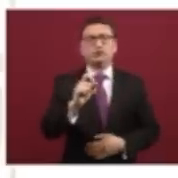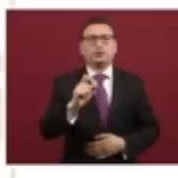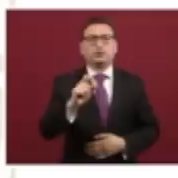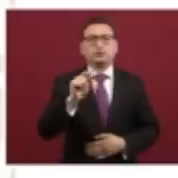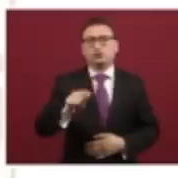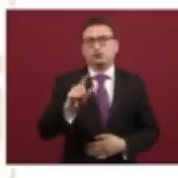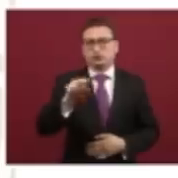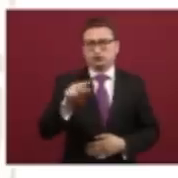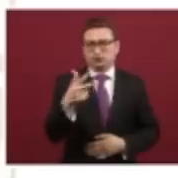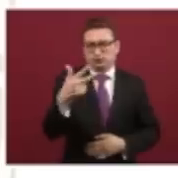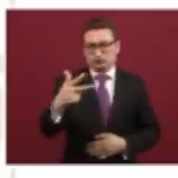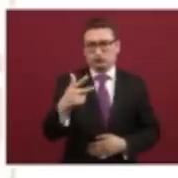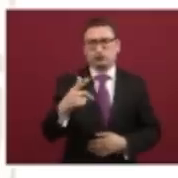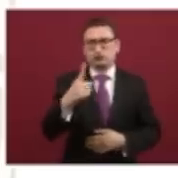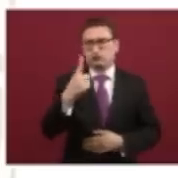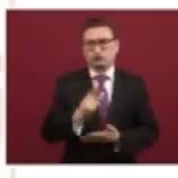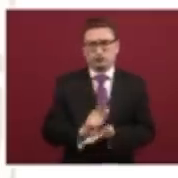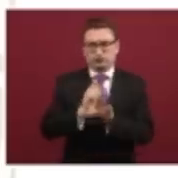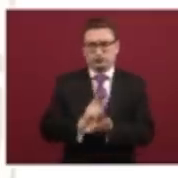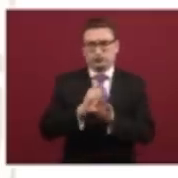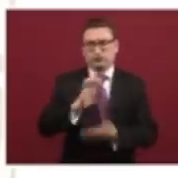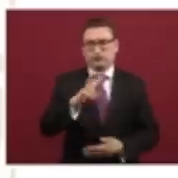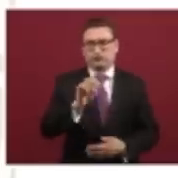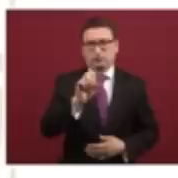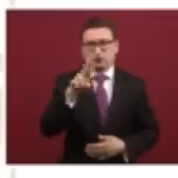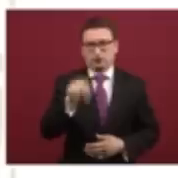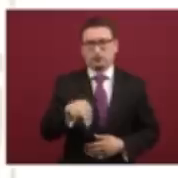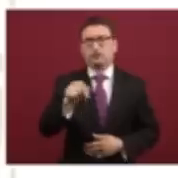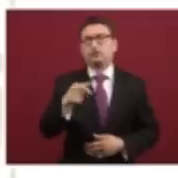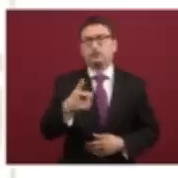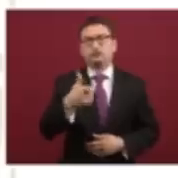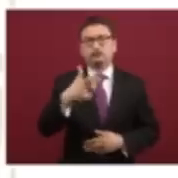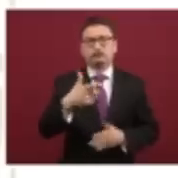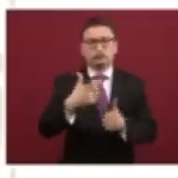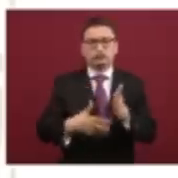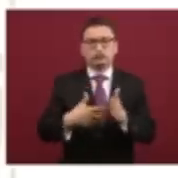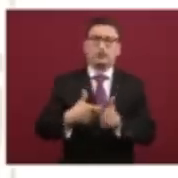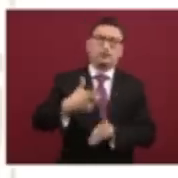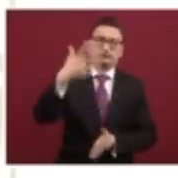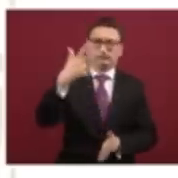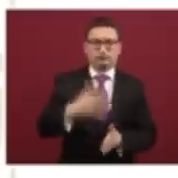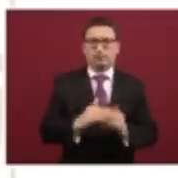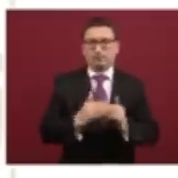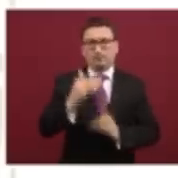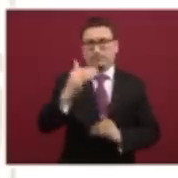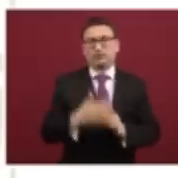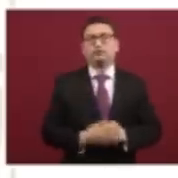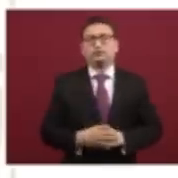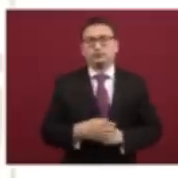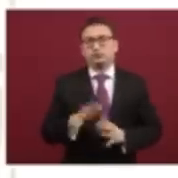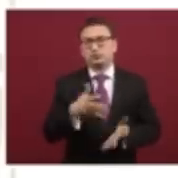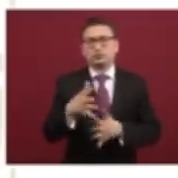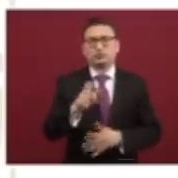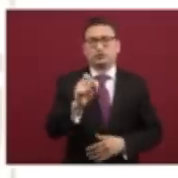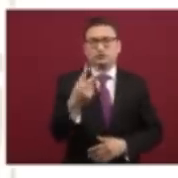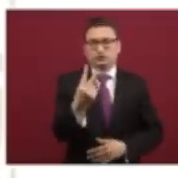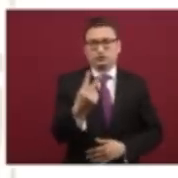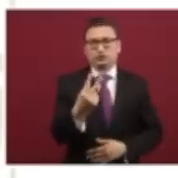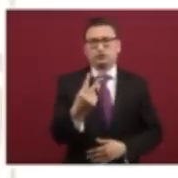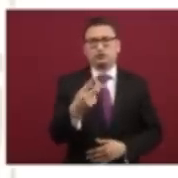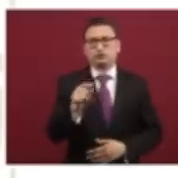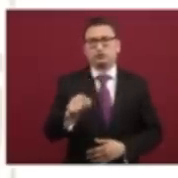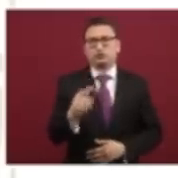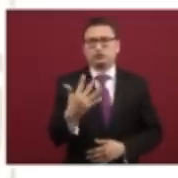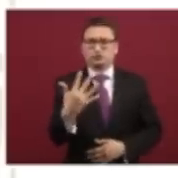88 centavos el litro, y Chevron con la oferta más alta en promedio de 22 pesos